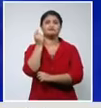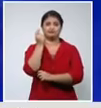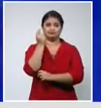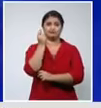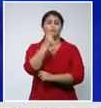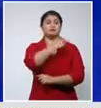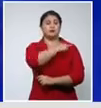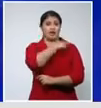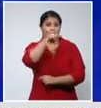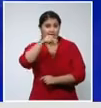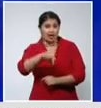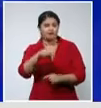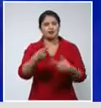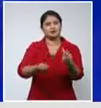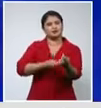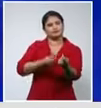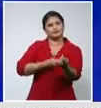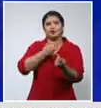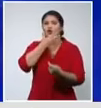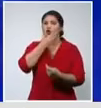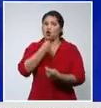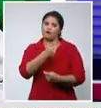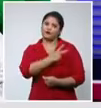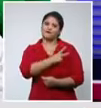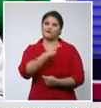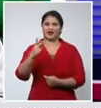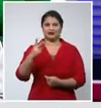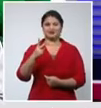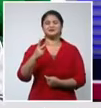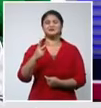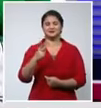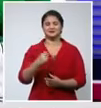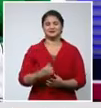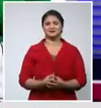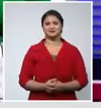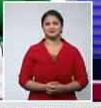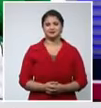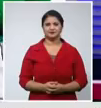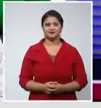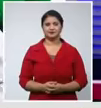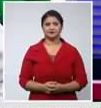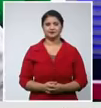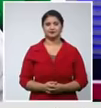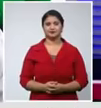protagoniza esta protesta. Muy joven y muy valiente. ¿Cómo no? Bueno, el día